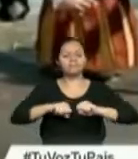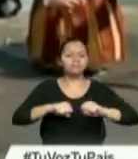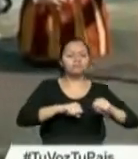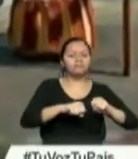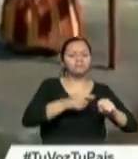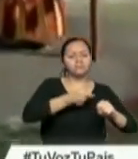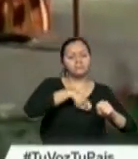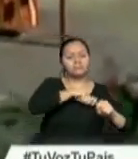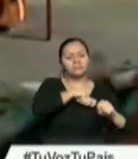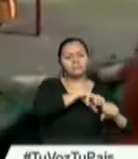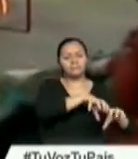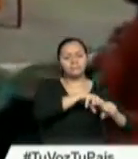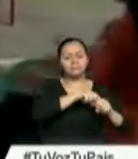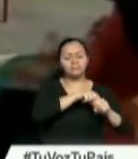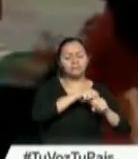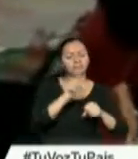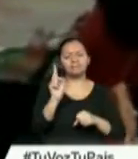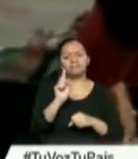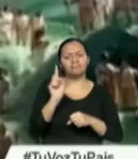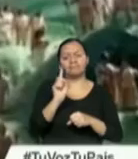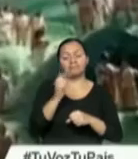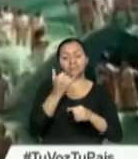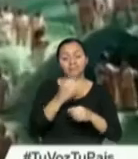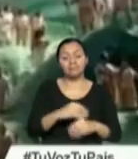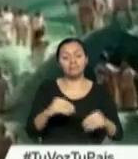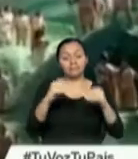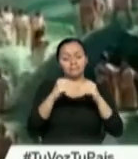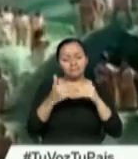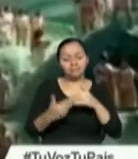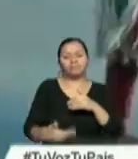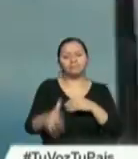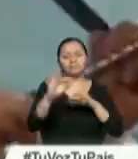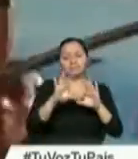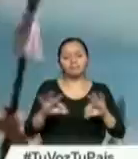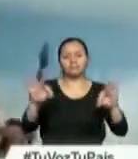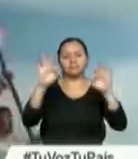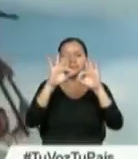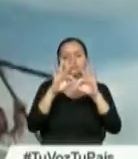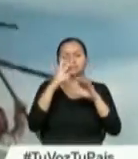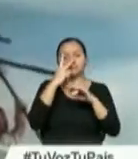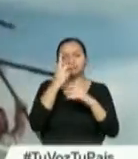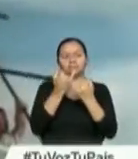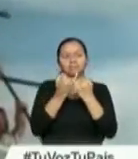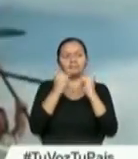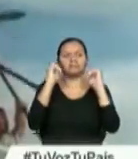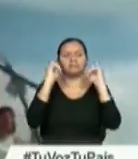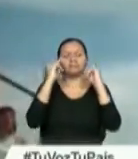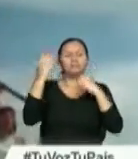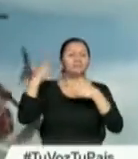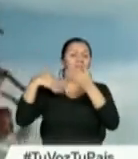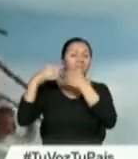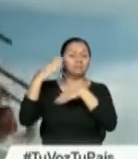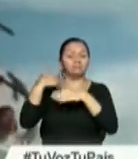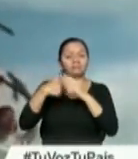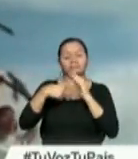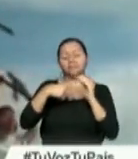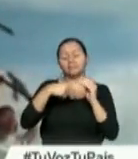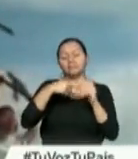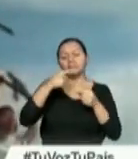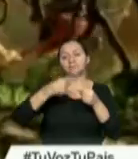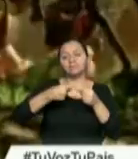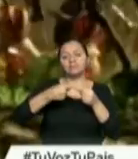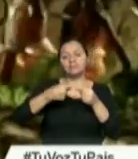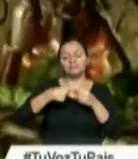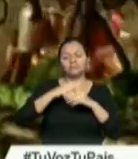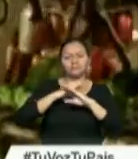conquistadores españoles, cuya presencia constituyó un importante hito en el curso de la milenaria trayectoria vivida por el pueblo quiteño.